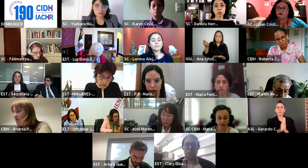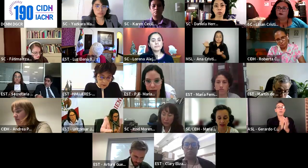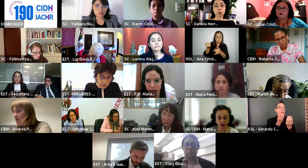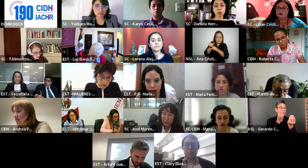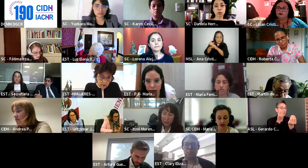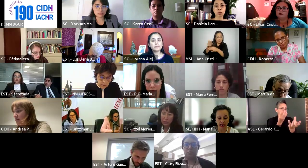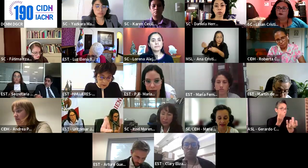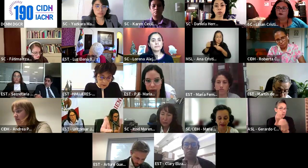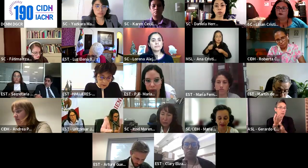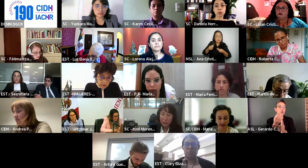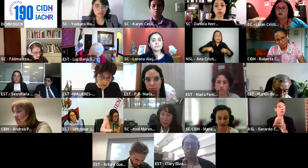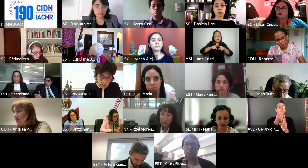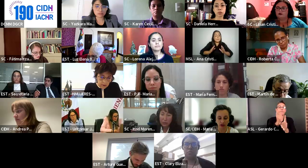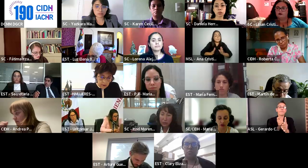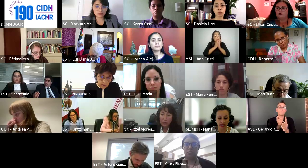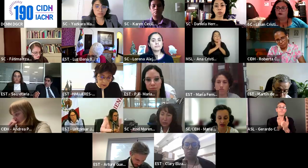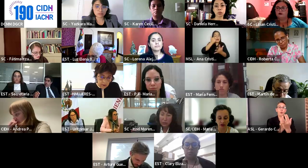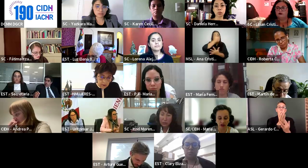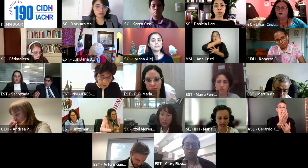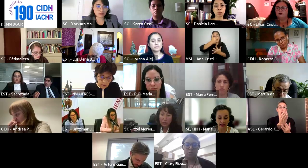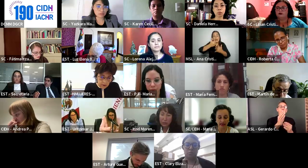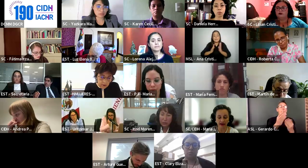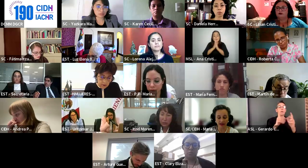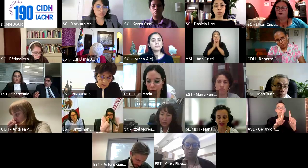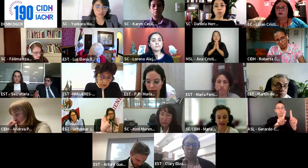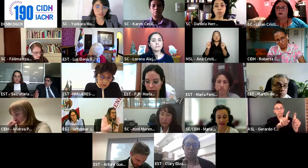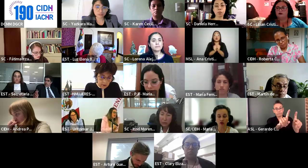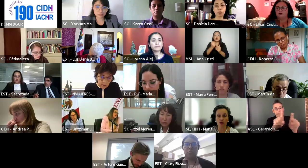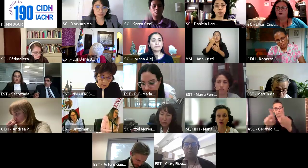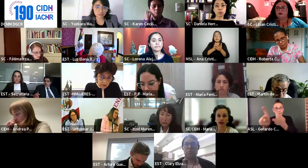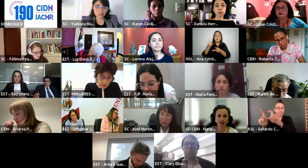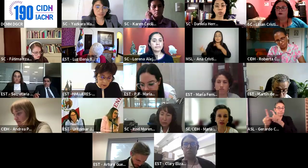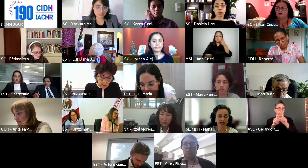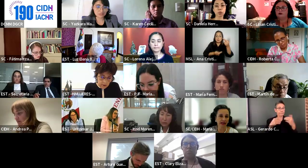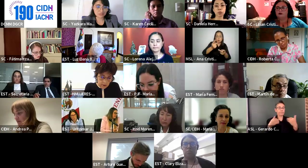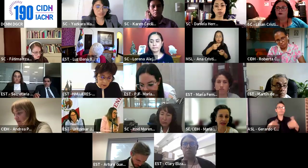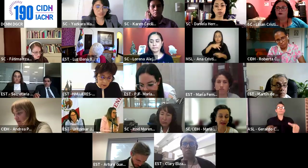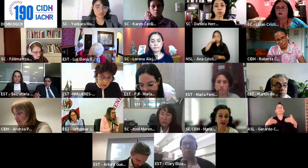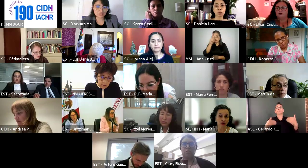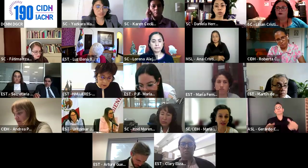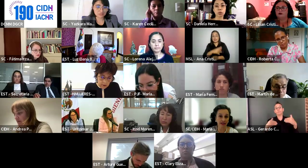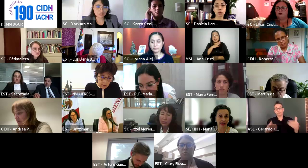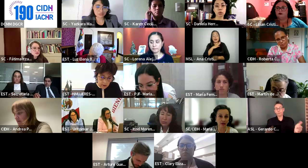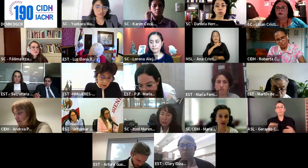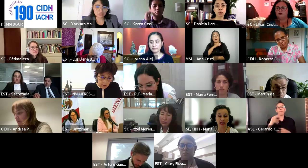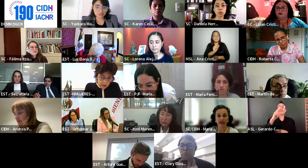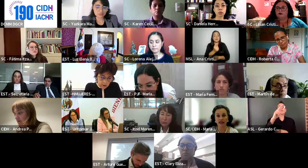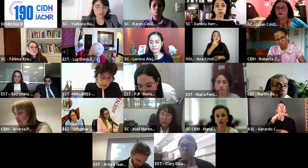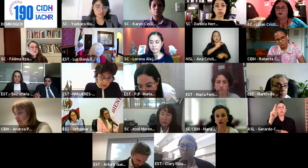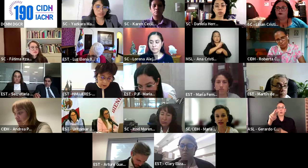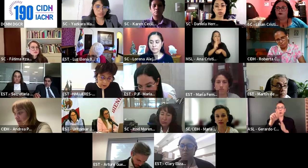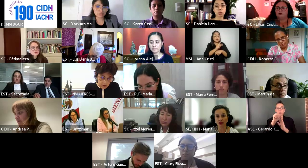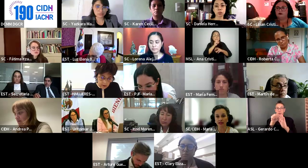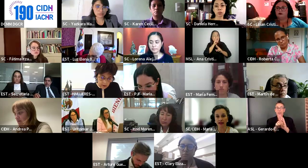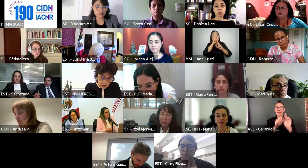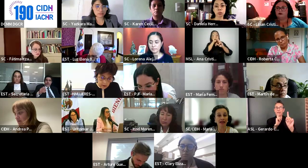y participación a través de cuestionarios, y la verdad que tuvo una respuesta de 22 estados y